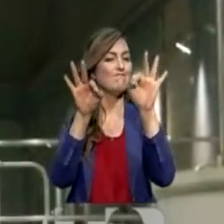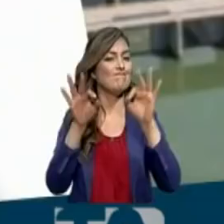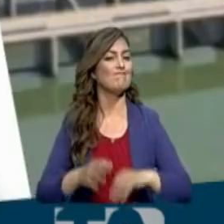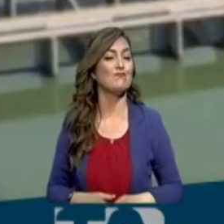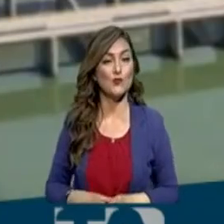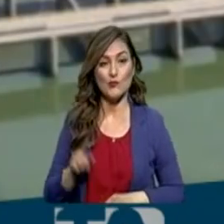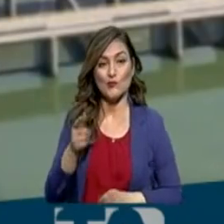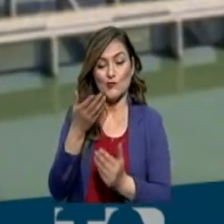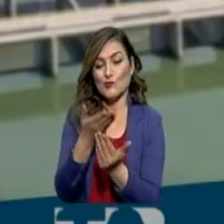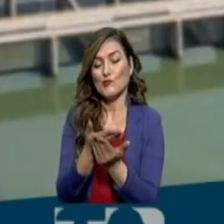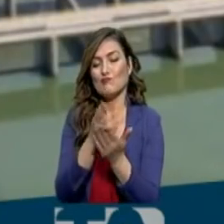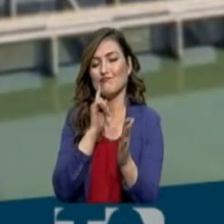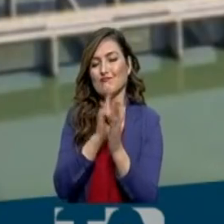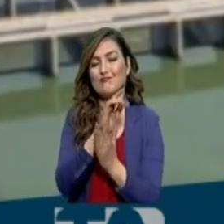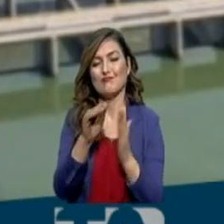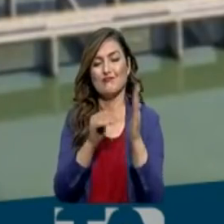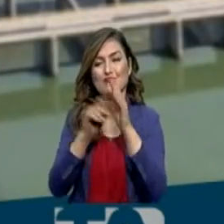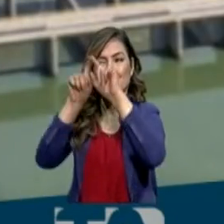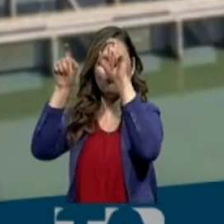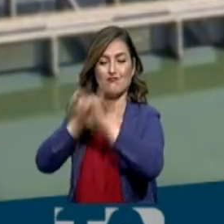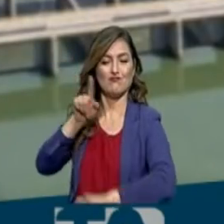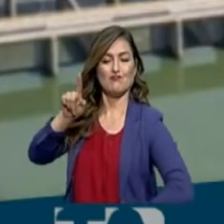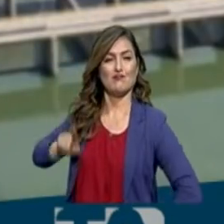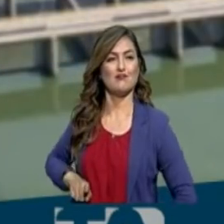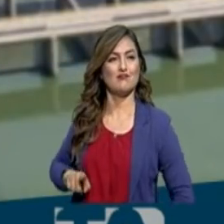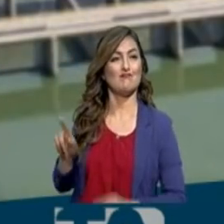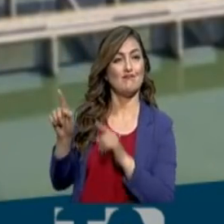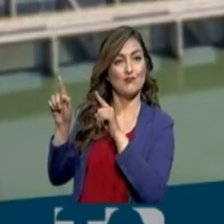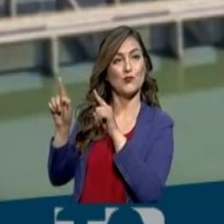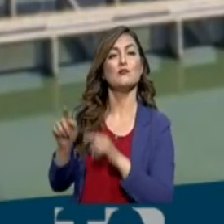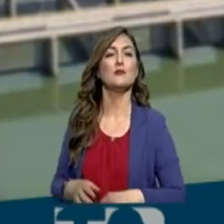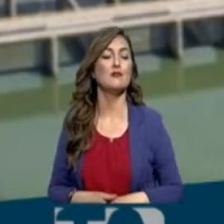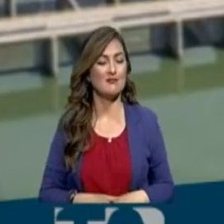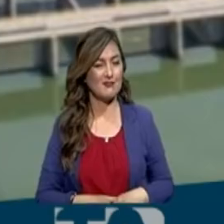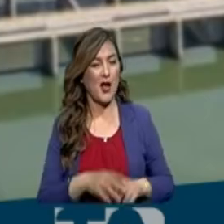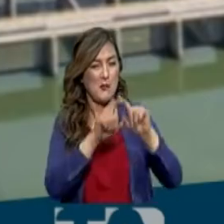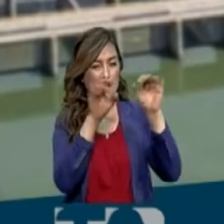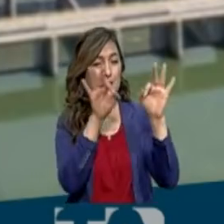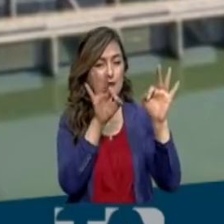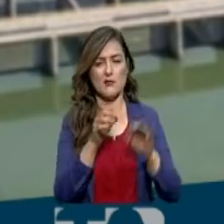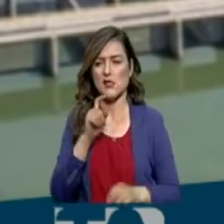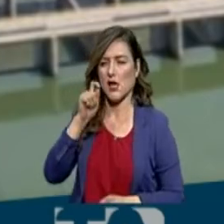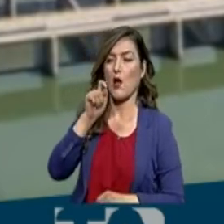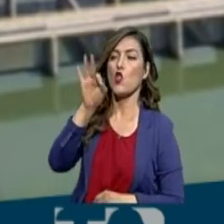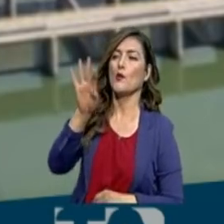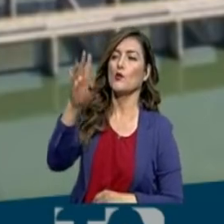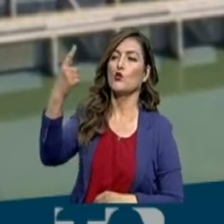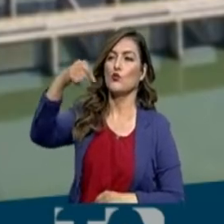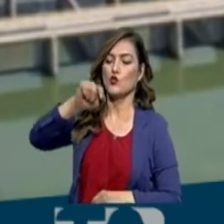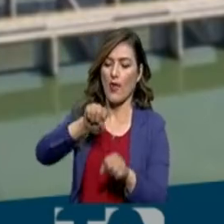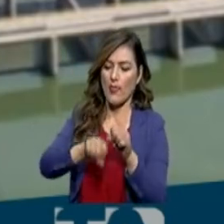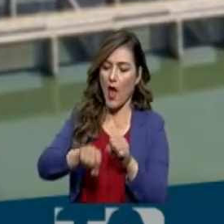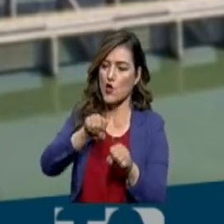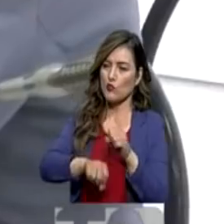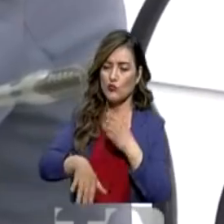SELECP, presentó una demanda en contra de la contratista china Sinohidro. SELEC reclama 94 millones de dólares por daños